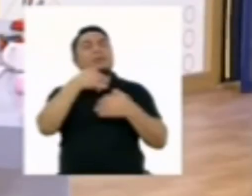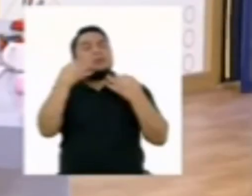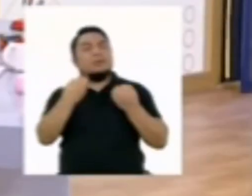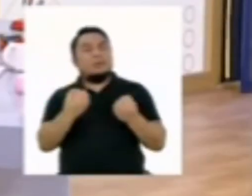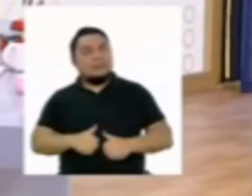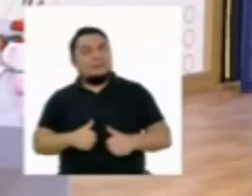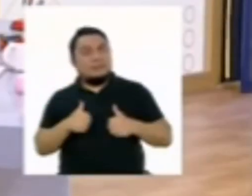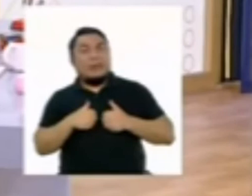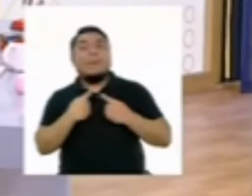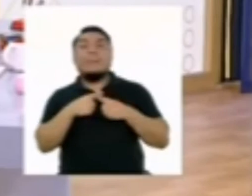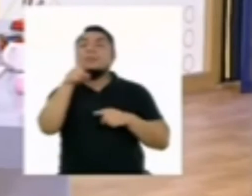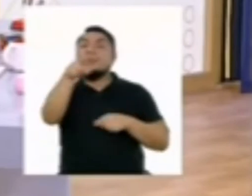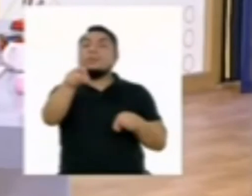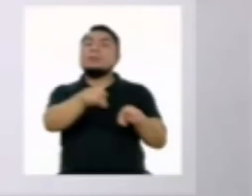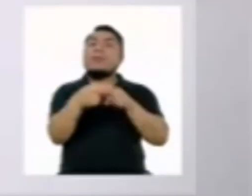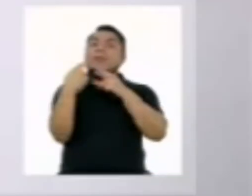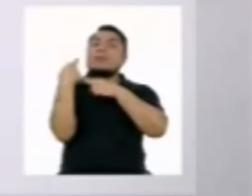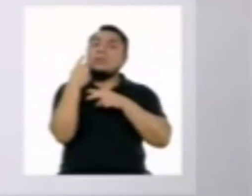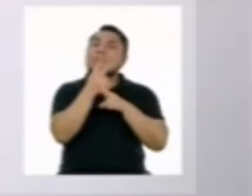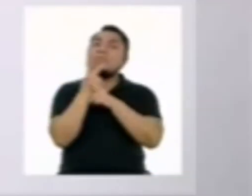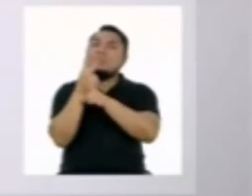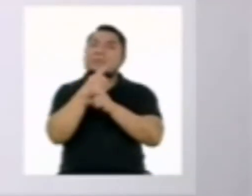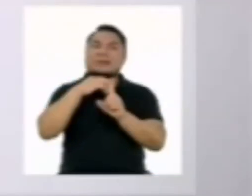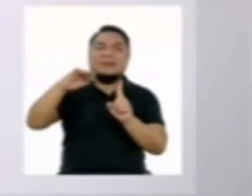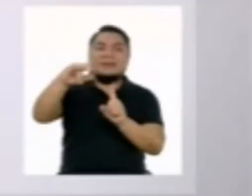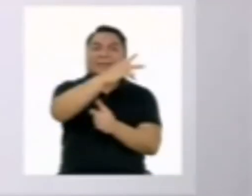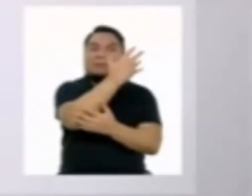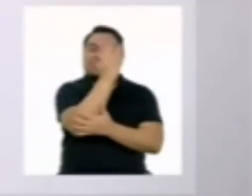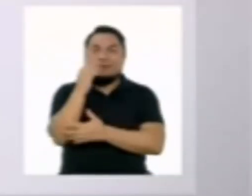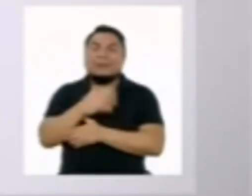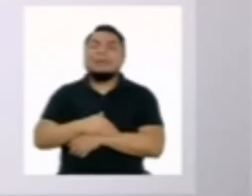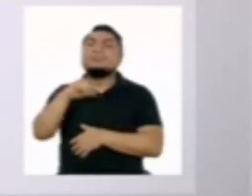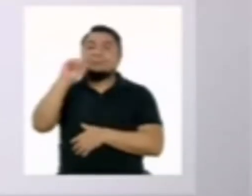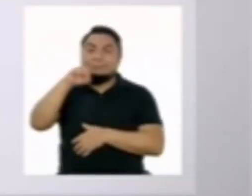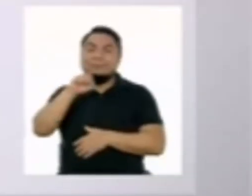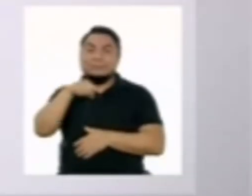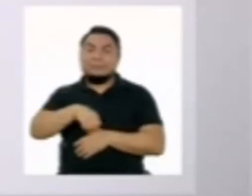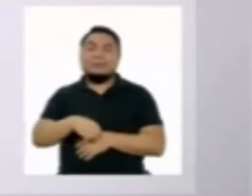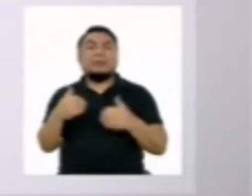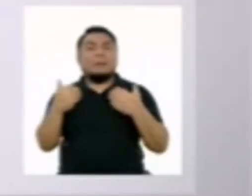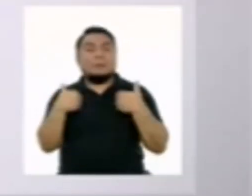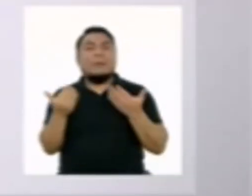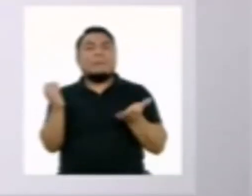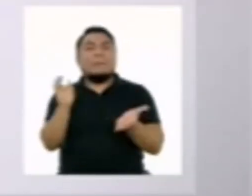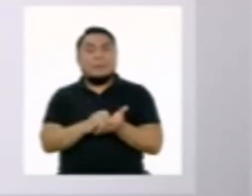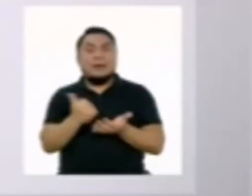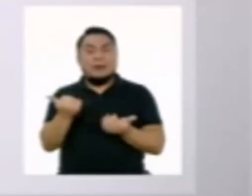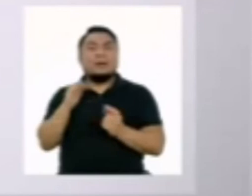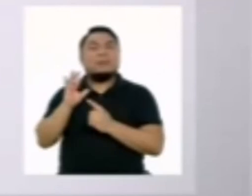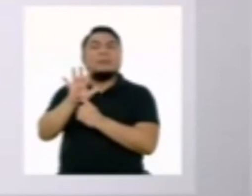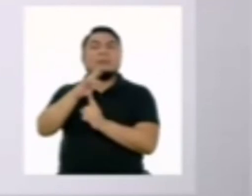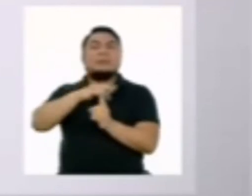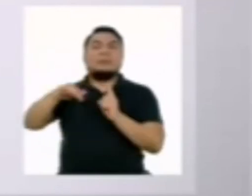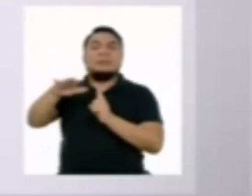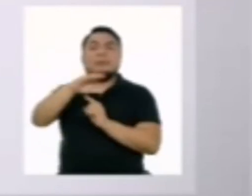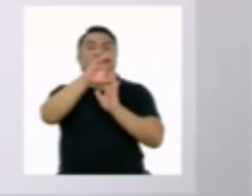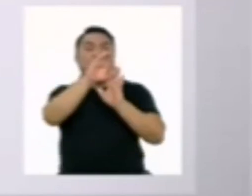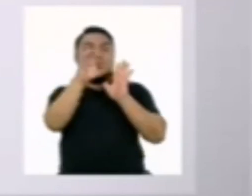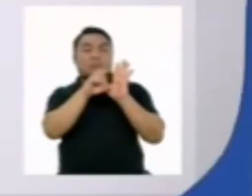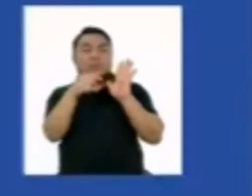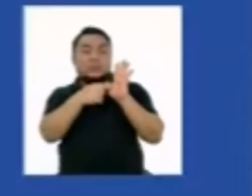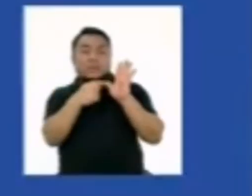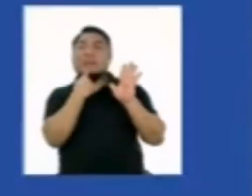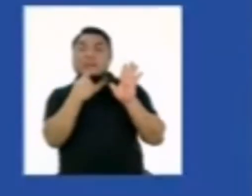calidad, es nuestro deber cuidarlo. Así es. Y por cierto, tenemos más menciones al ambiente en la